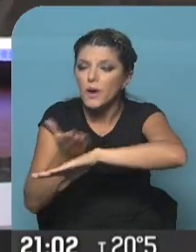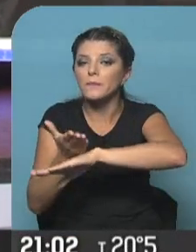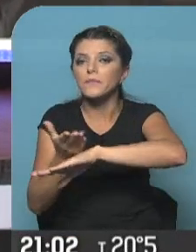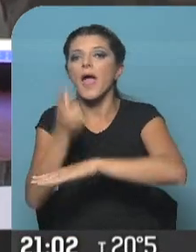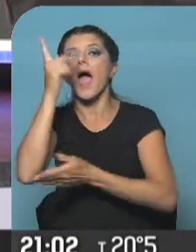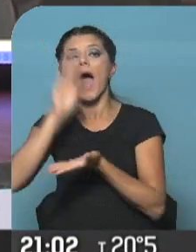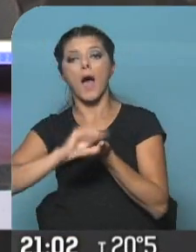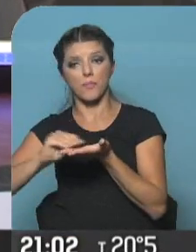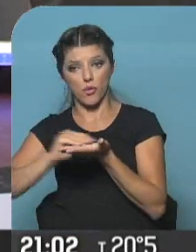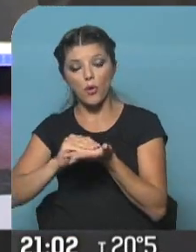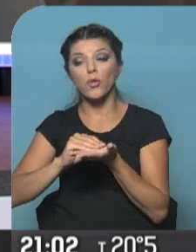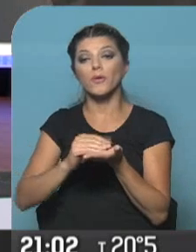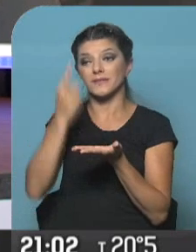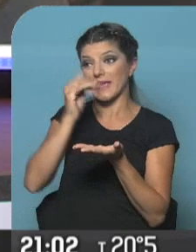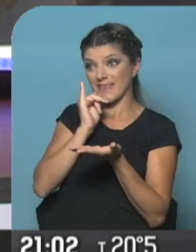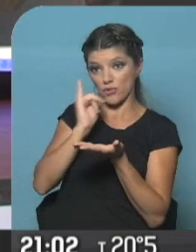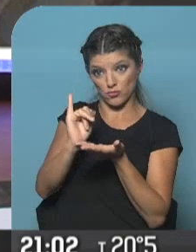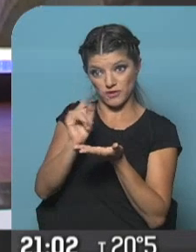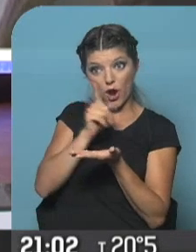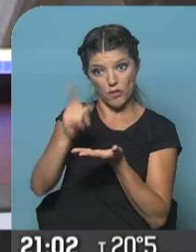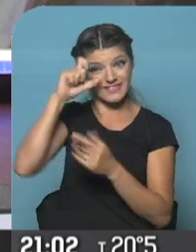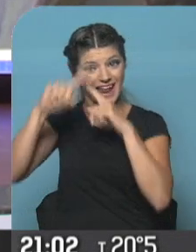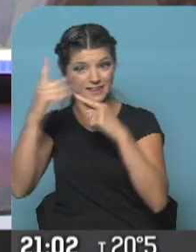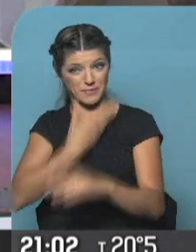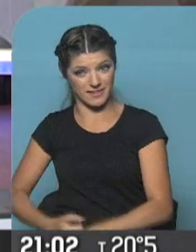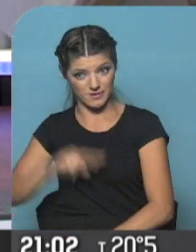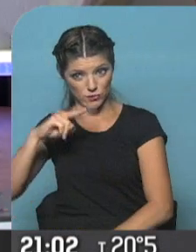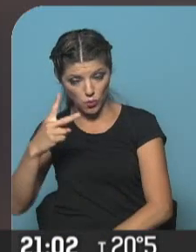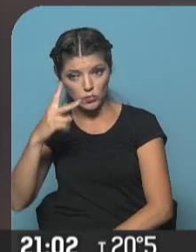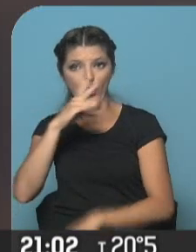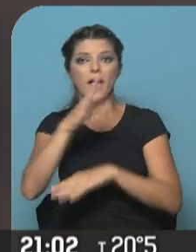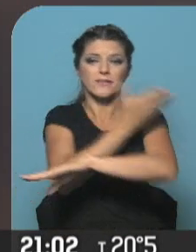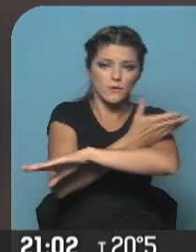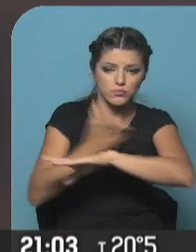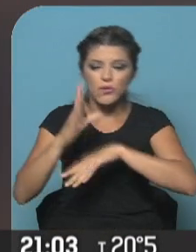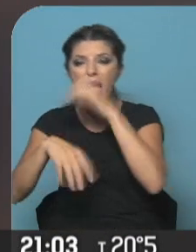denunciado a Amado Vudú, cómo fue el momento de la detención y el traslado a Comodoro Pi.